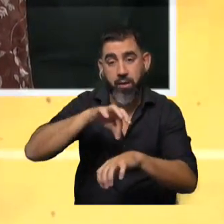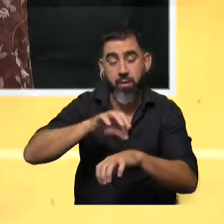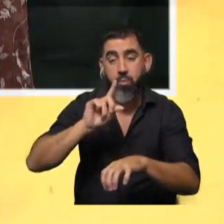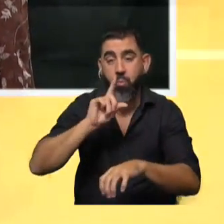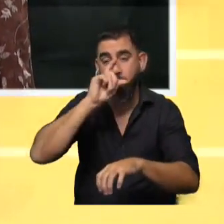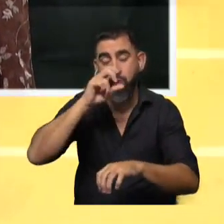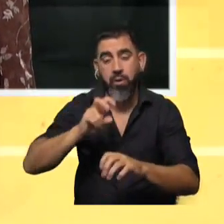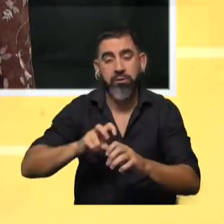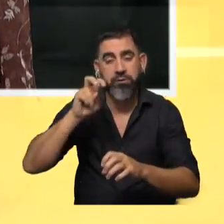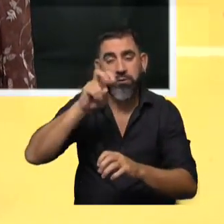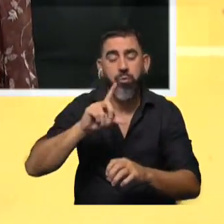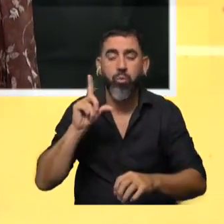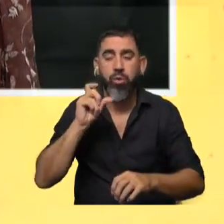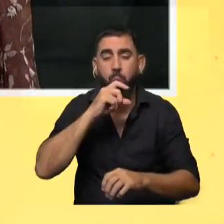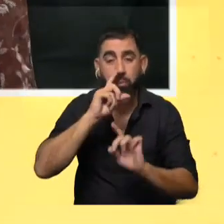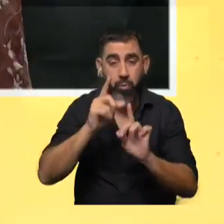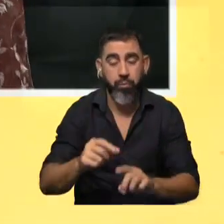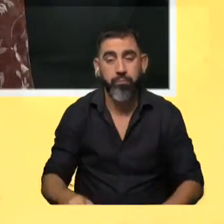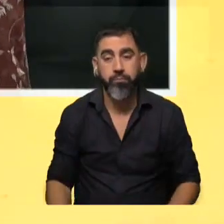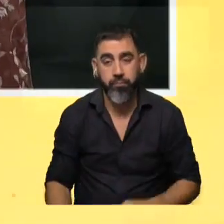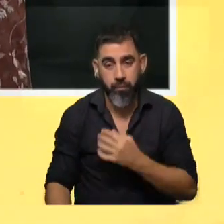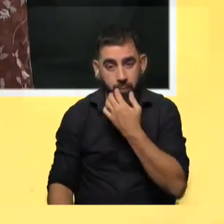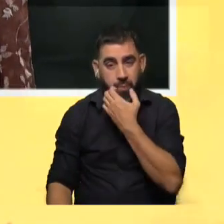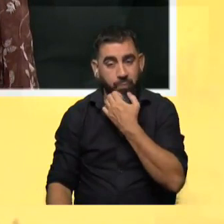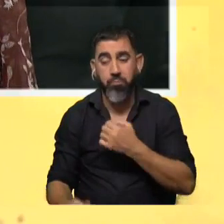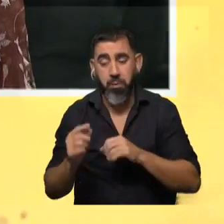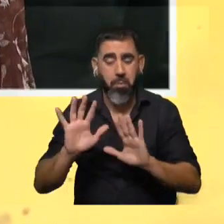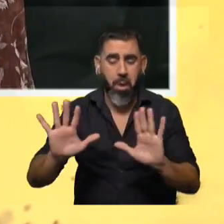Montevideo, en Salto y en Tacuarembó, pero quedó por esa.